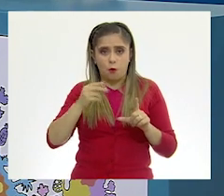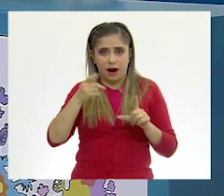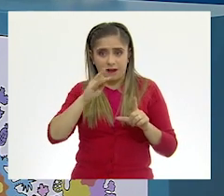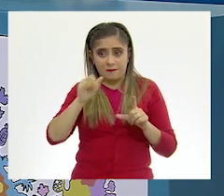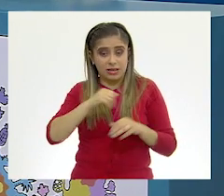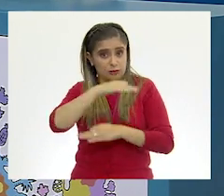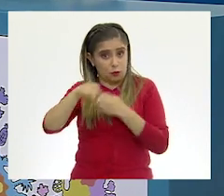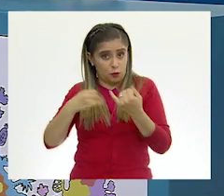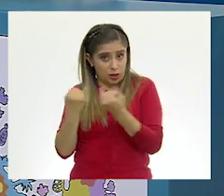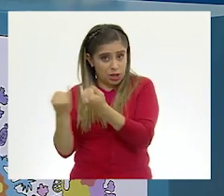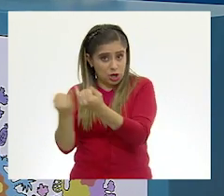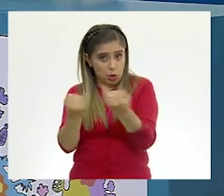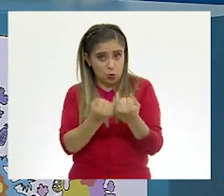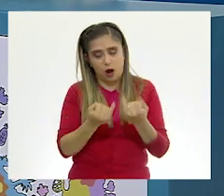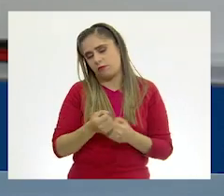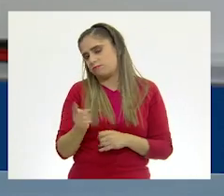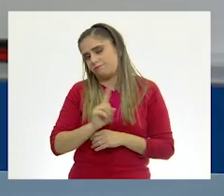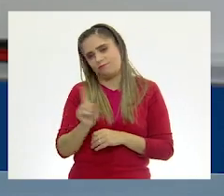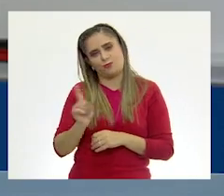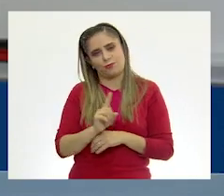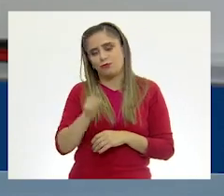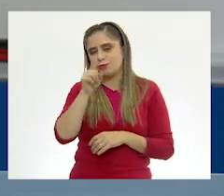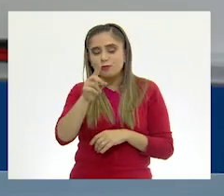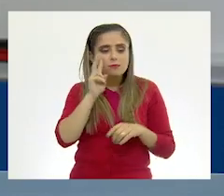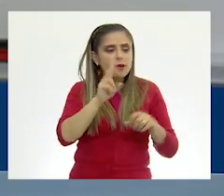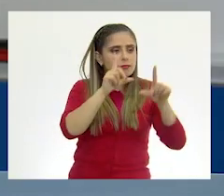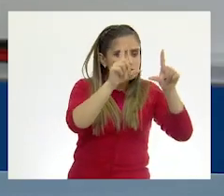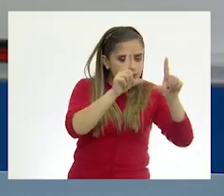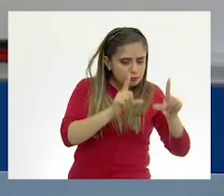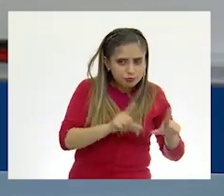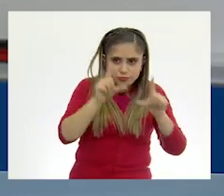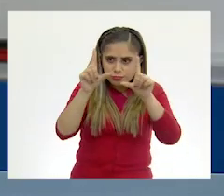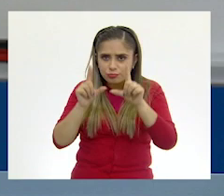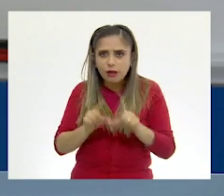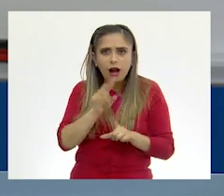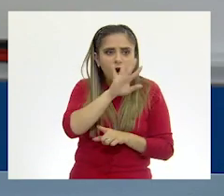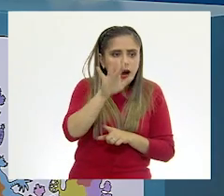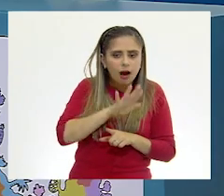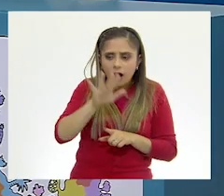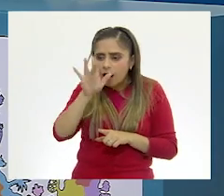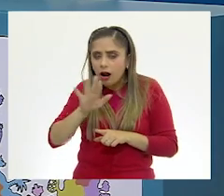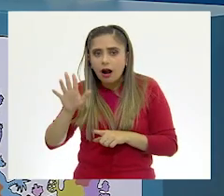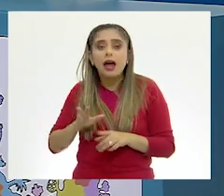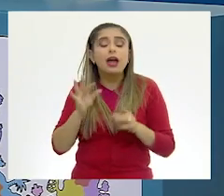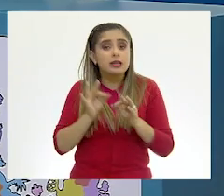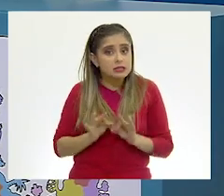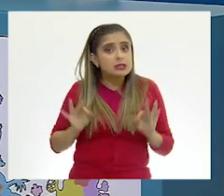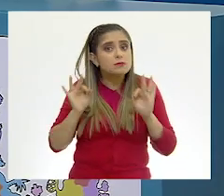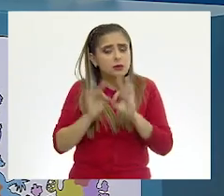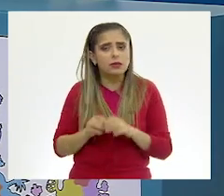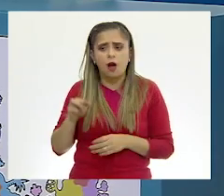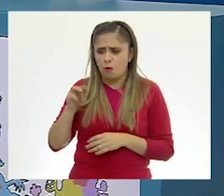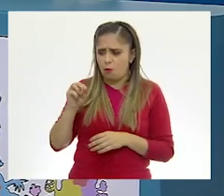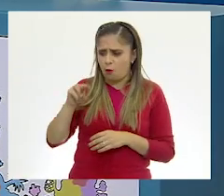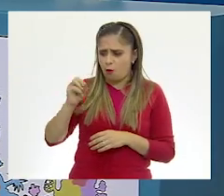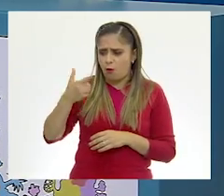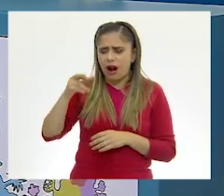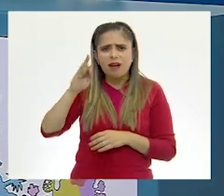por eso es importante observar las secciones que cada una contiene. ¿Dónde podemos encontrar monografías,